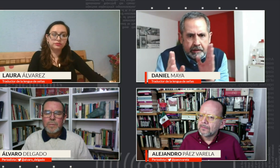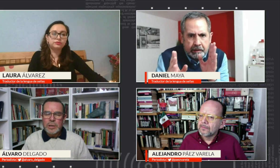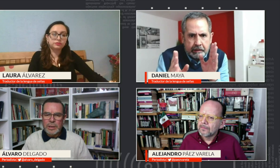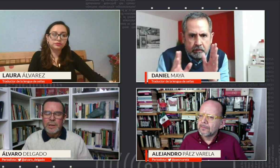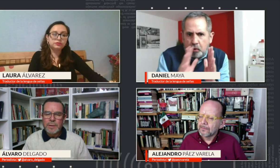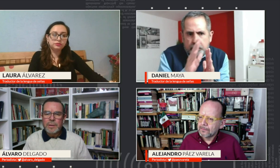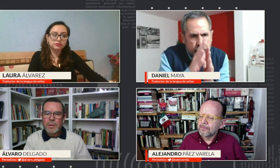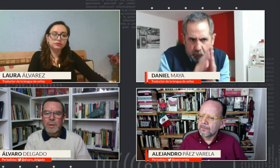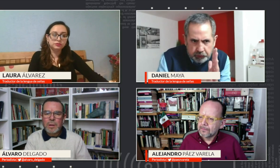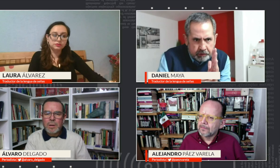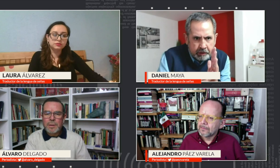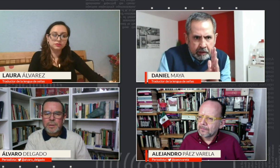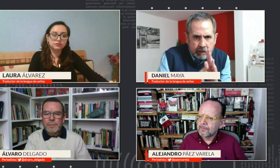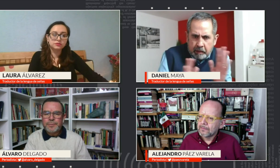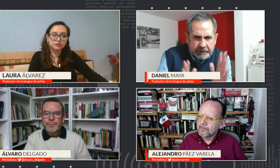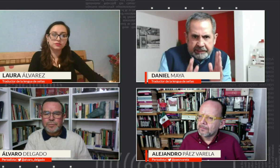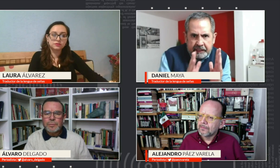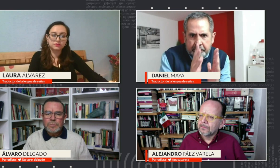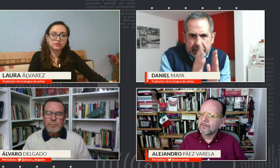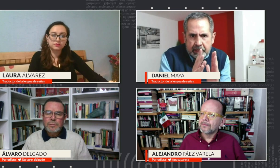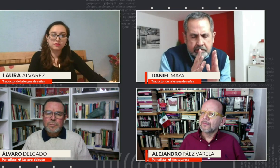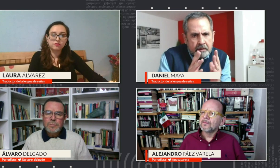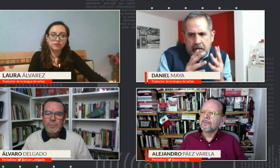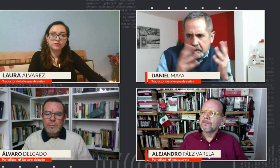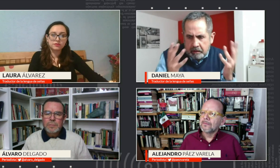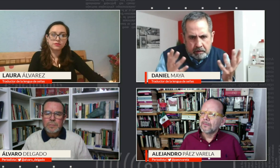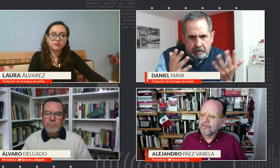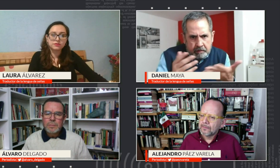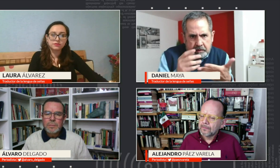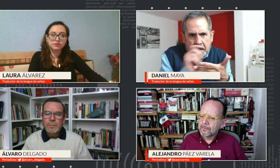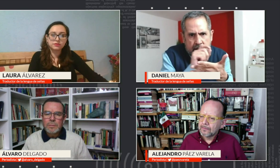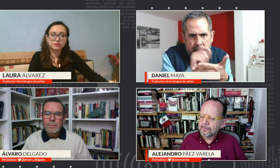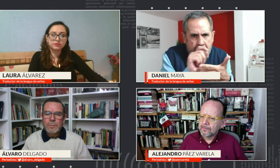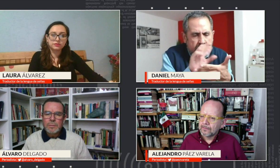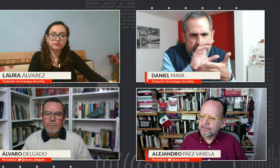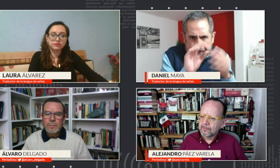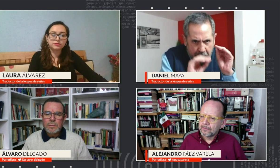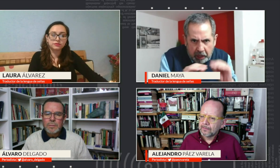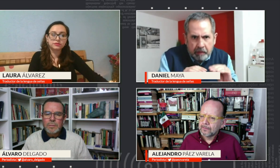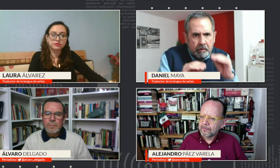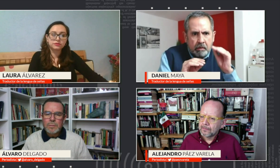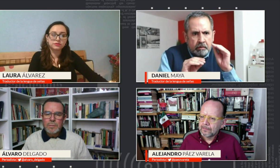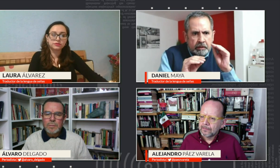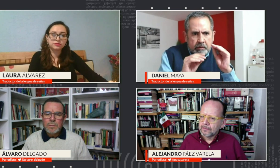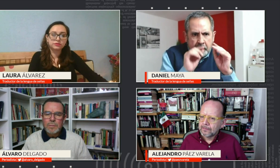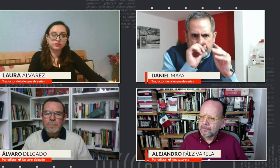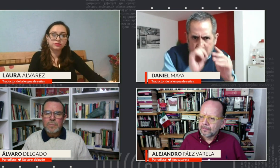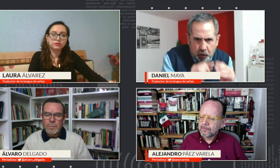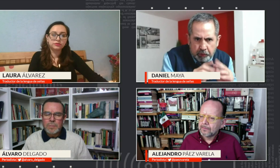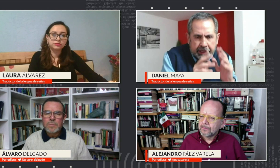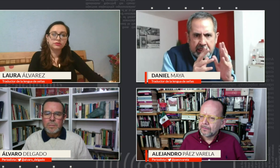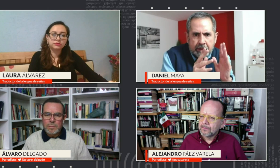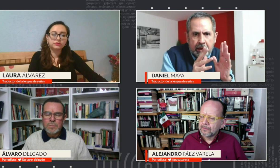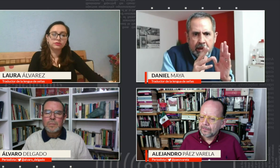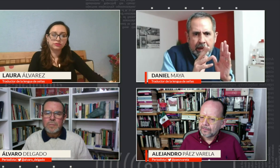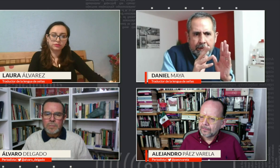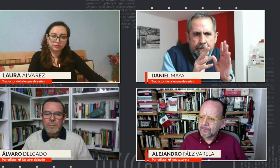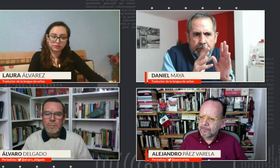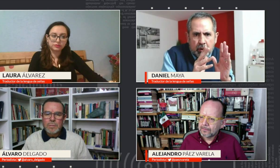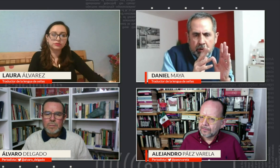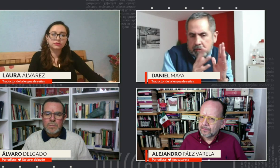D. Y sí, todos los discursos del presidente que me digas está bien elaborado, tiene una intención